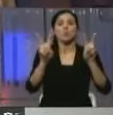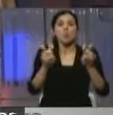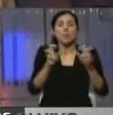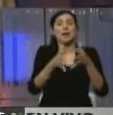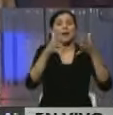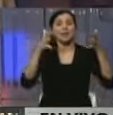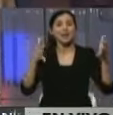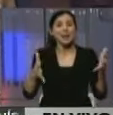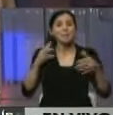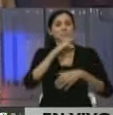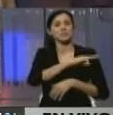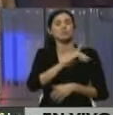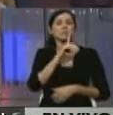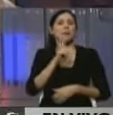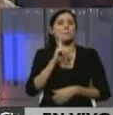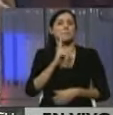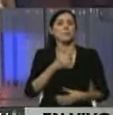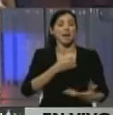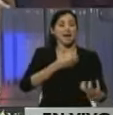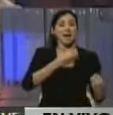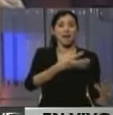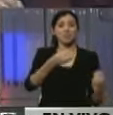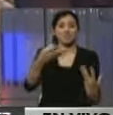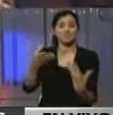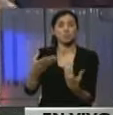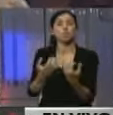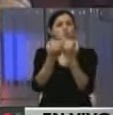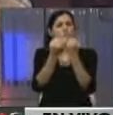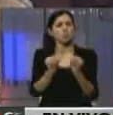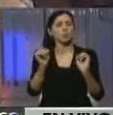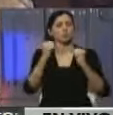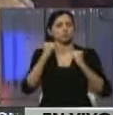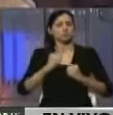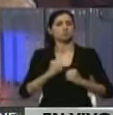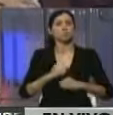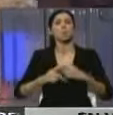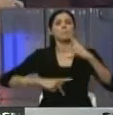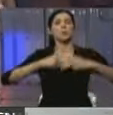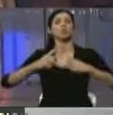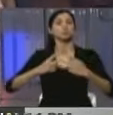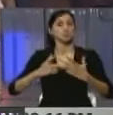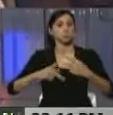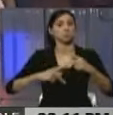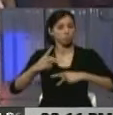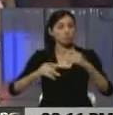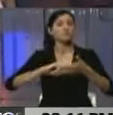gran misión abastecimiento soberano, abastecimiento productivo,